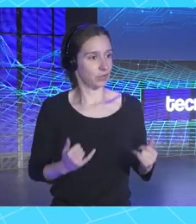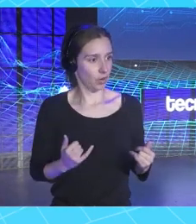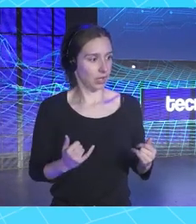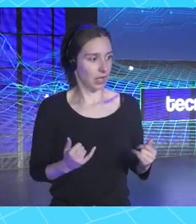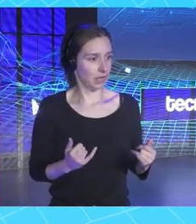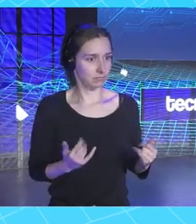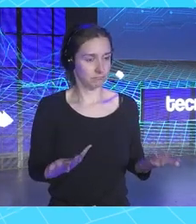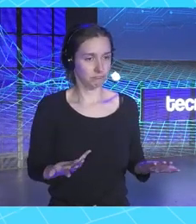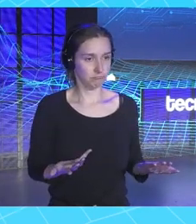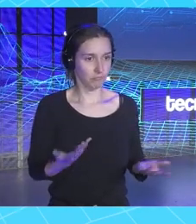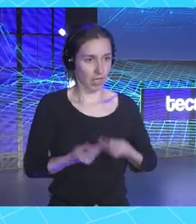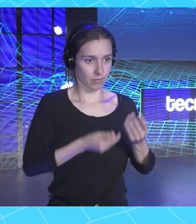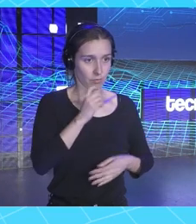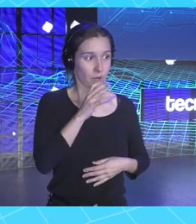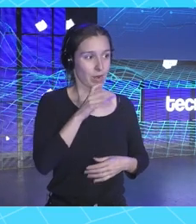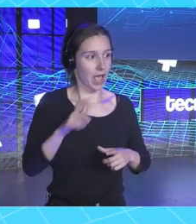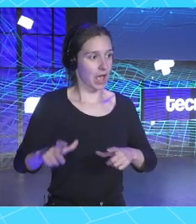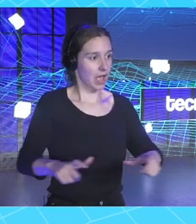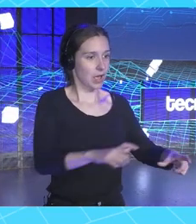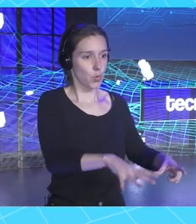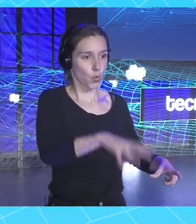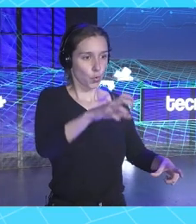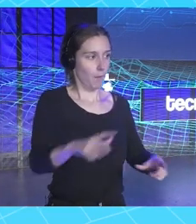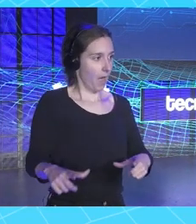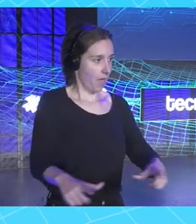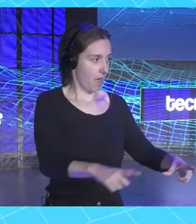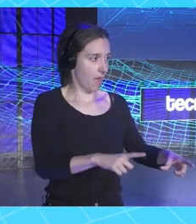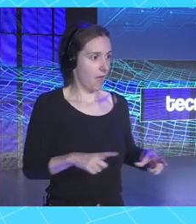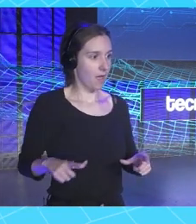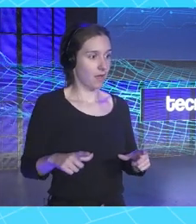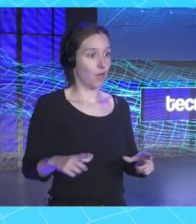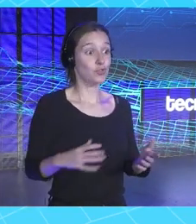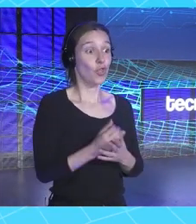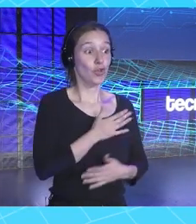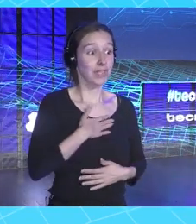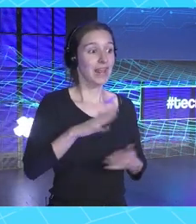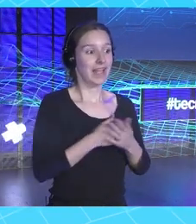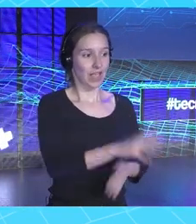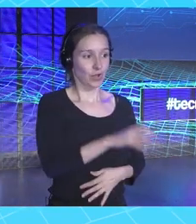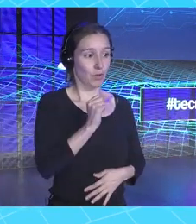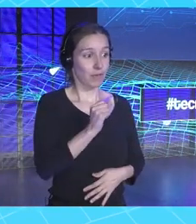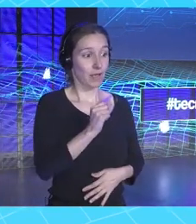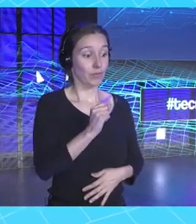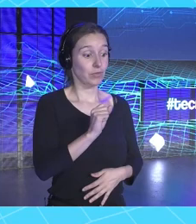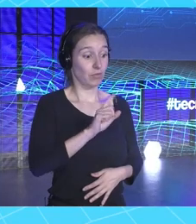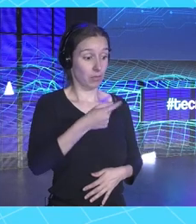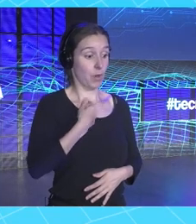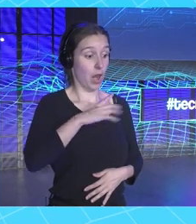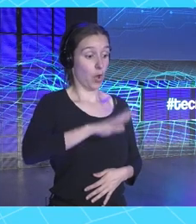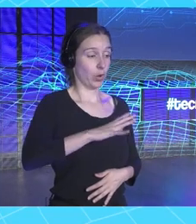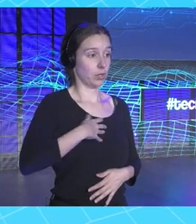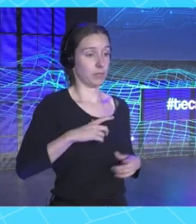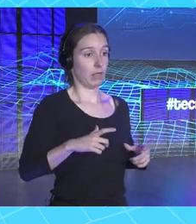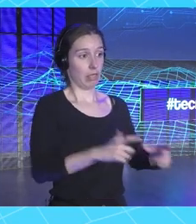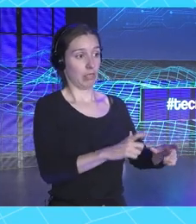pensando rumba ese no sé si alguien aquí tiene un rumba todo el mundo quiere un rumbo hasta que tiene uno cuando tiene uno a los cuatro meses se queda en un lado y lo incluso